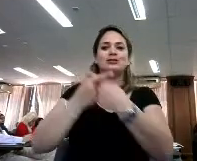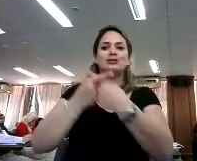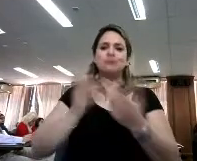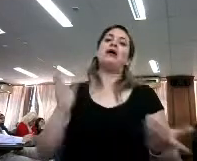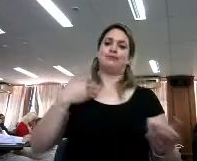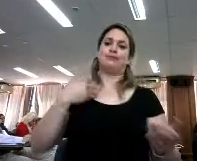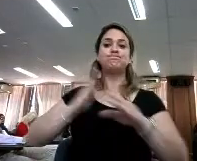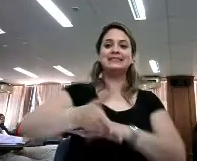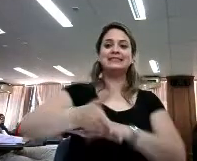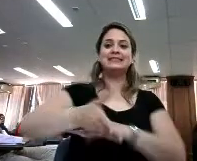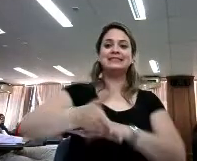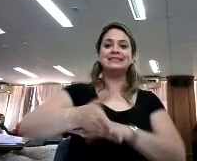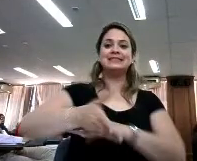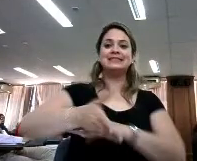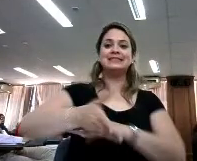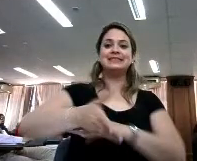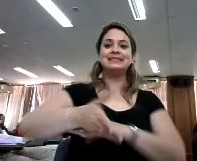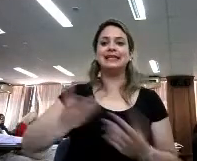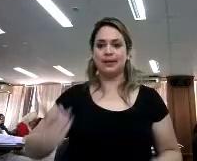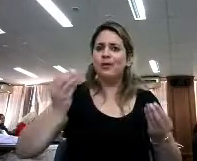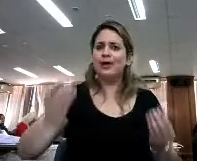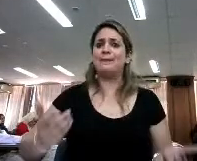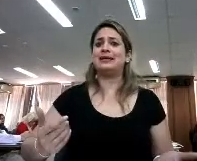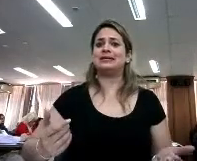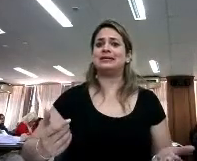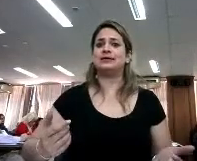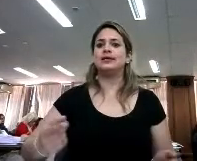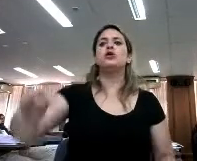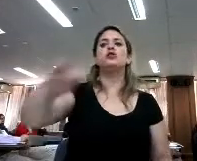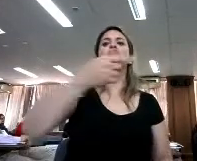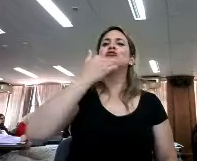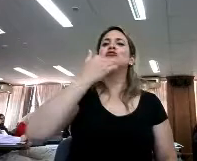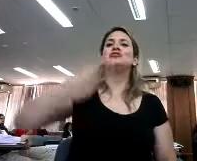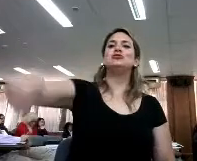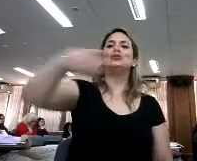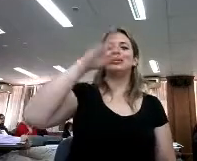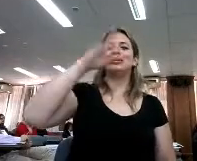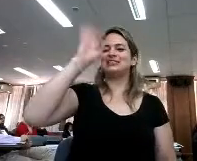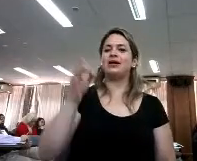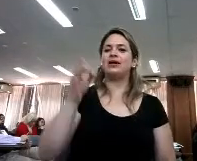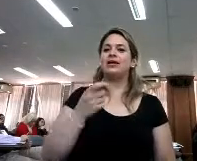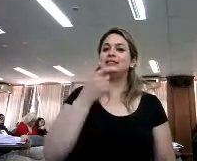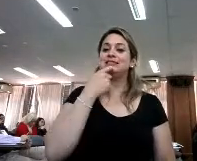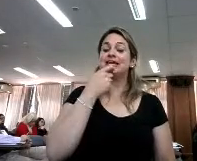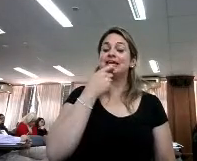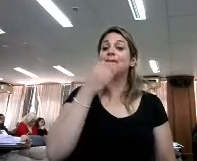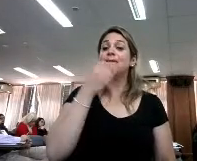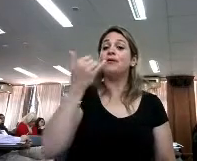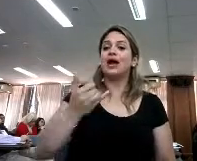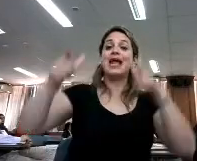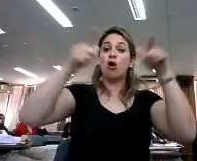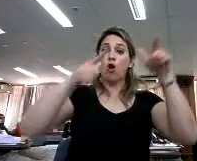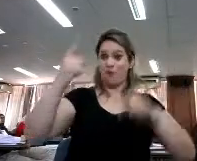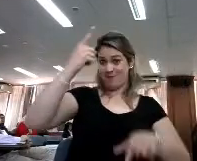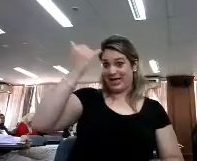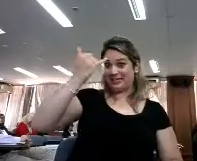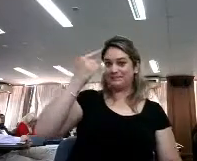accedamos, perfecto. Pero ¿qué pasa si, no sé si ustedes, hay un ejemplo típico en Colombia, ¿no?